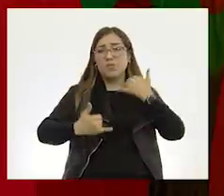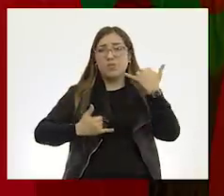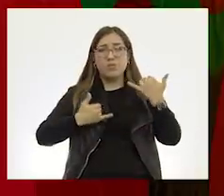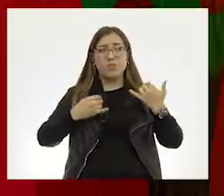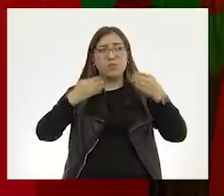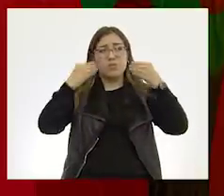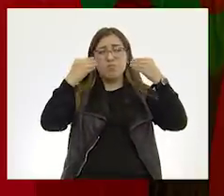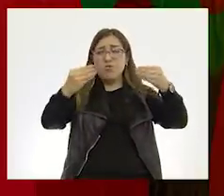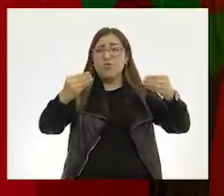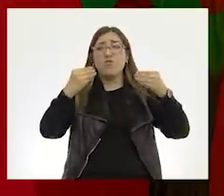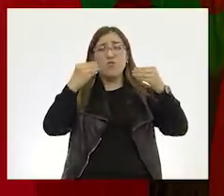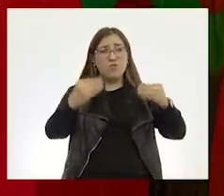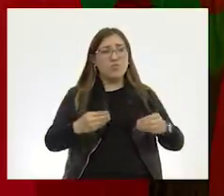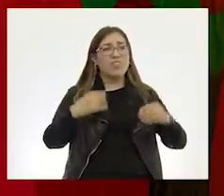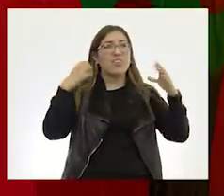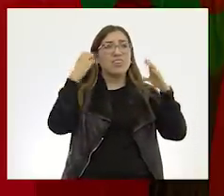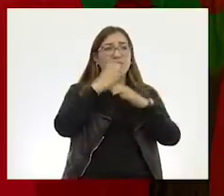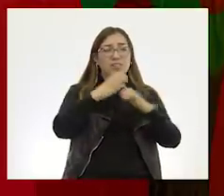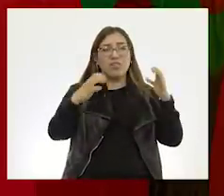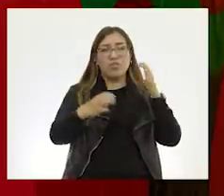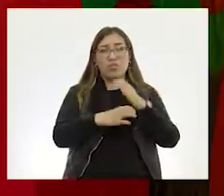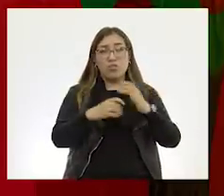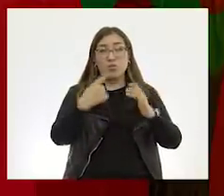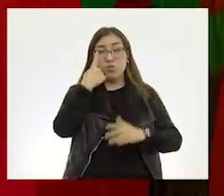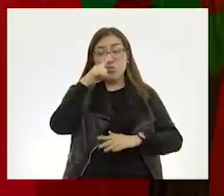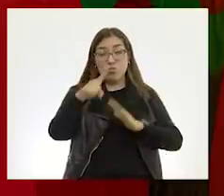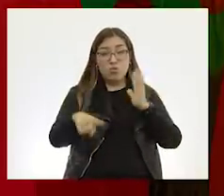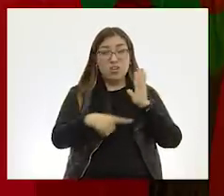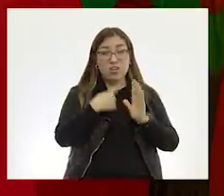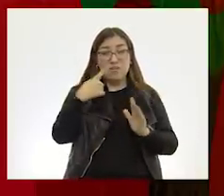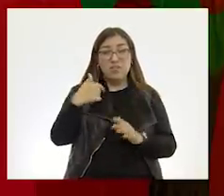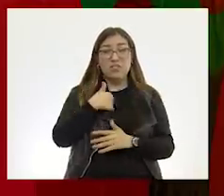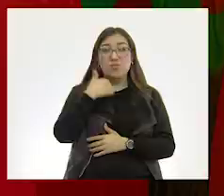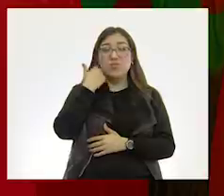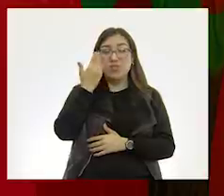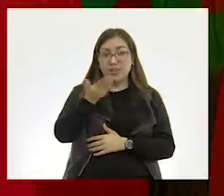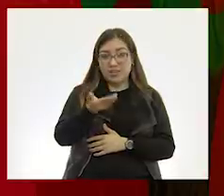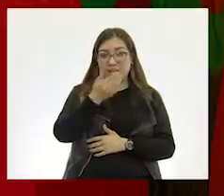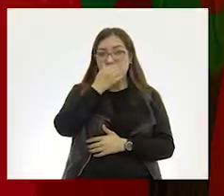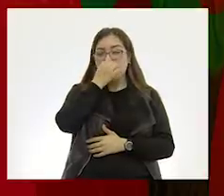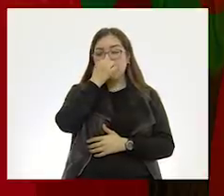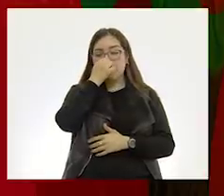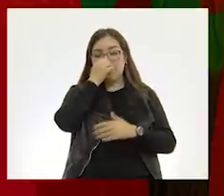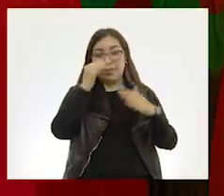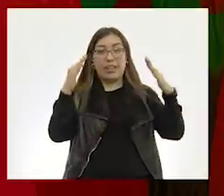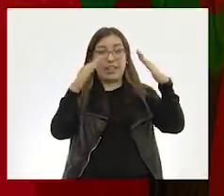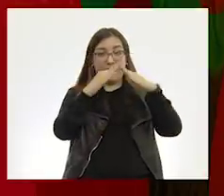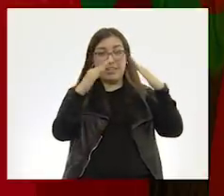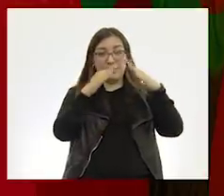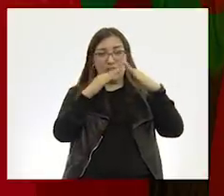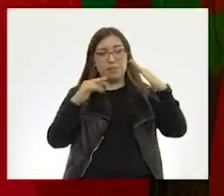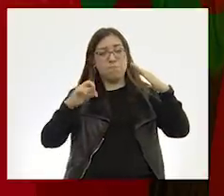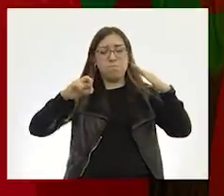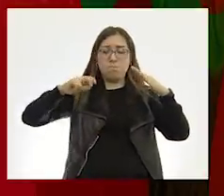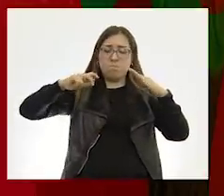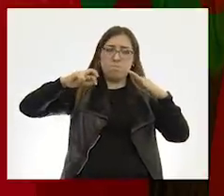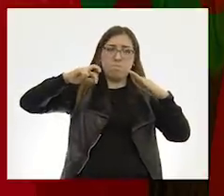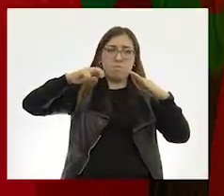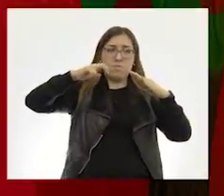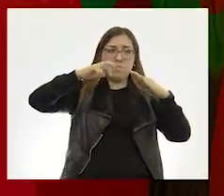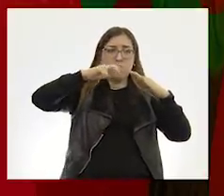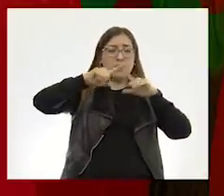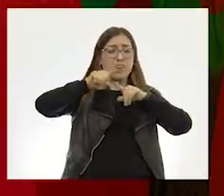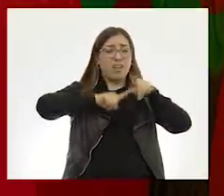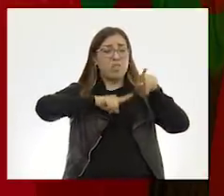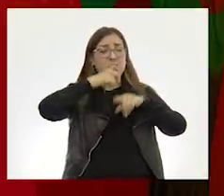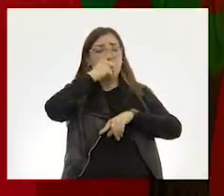muchas cosas. Una vez me quise subir al techo de mi casa. Y mi hermano dijo que